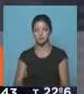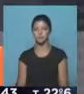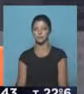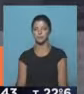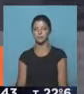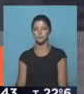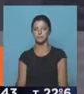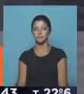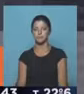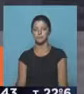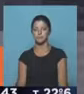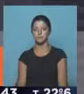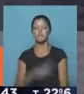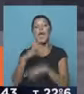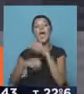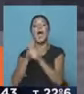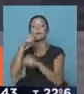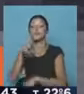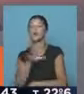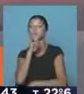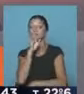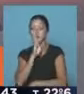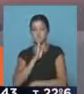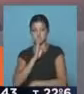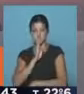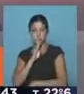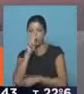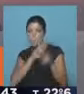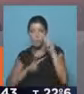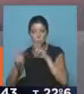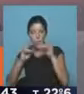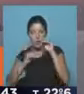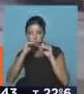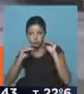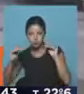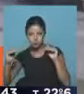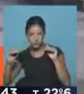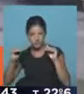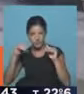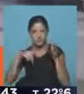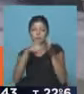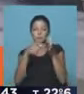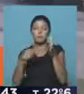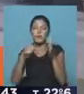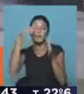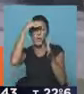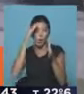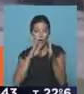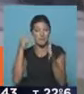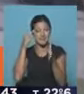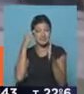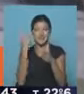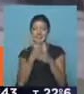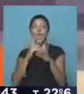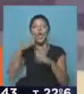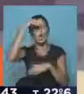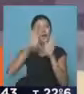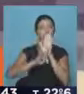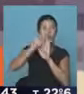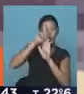Rusia, por ahora, mantiene la cautela y busca la estabilidad en la península de Corea porque supone que una eventual unificación de